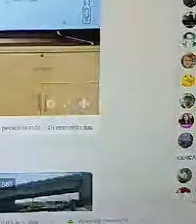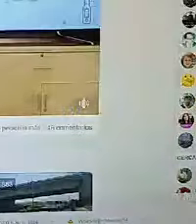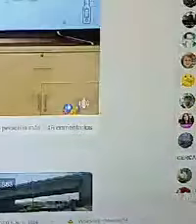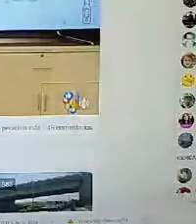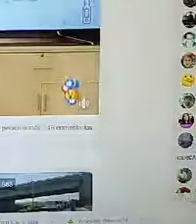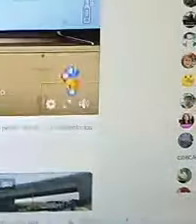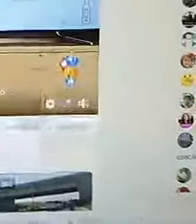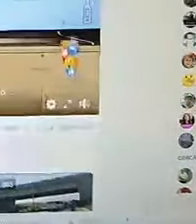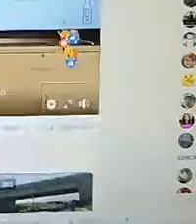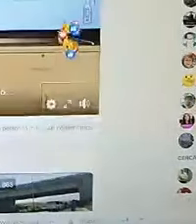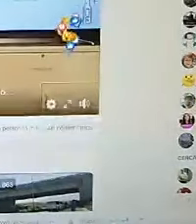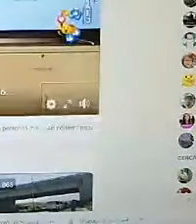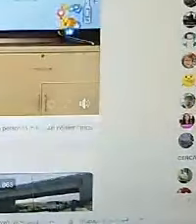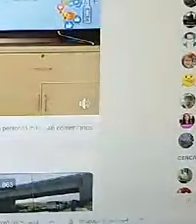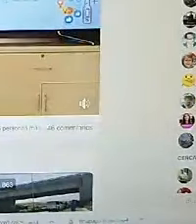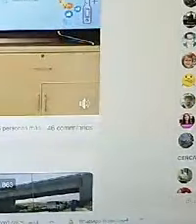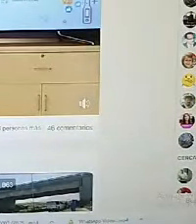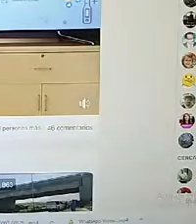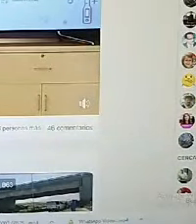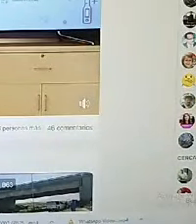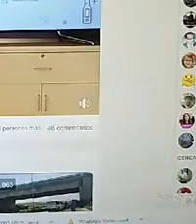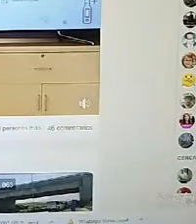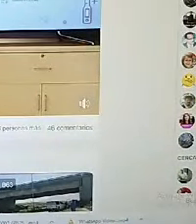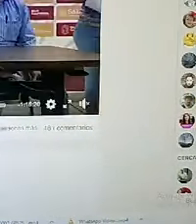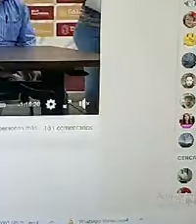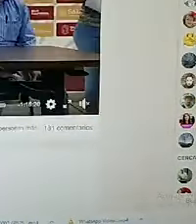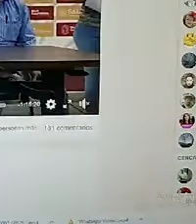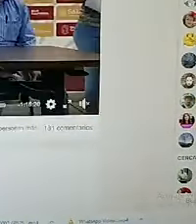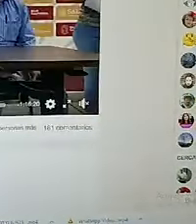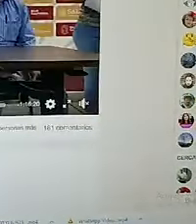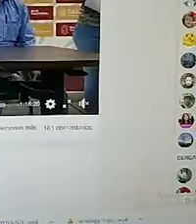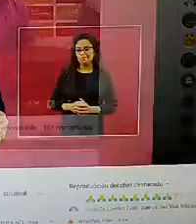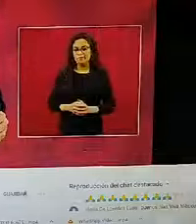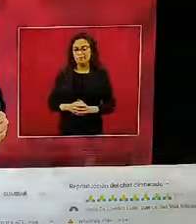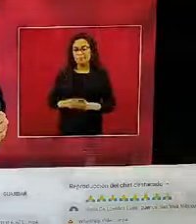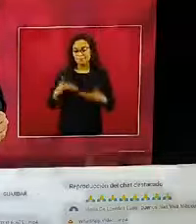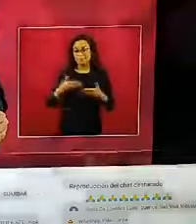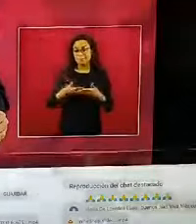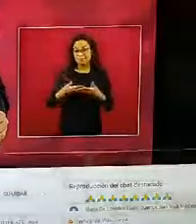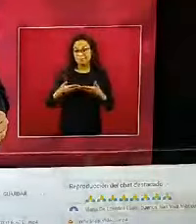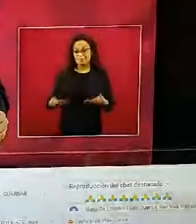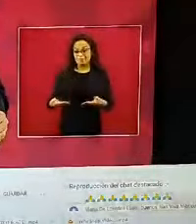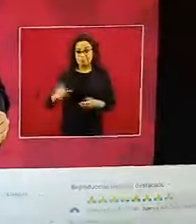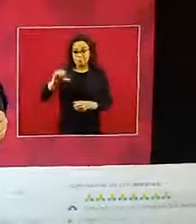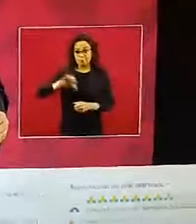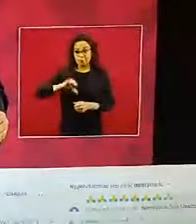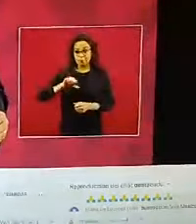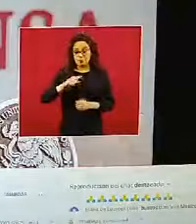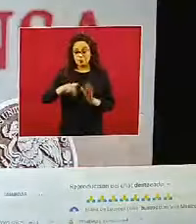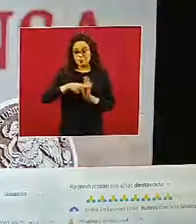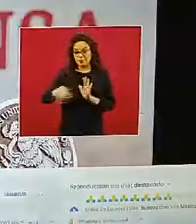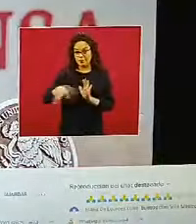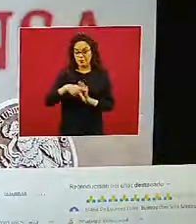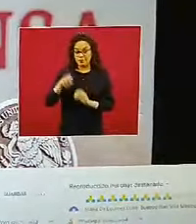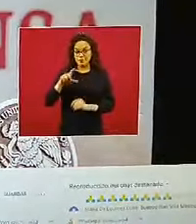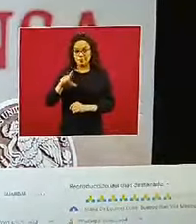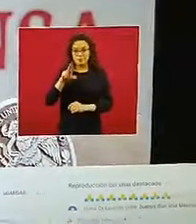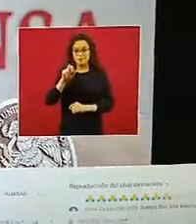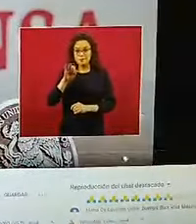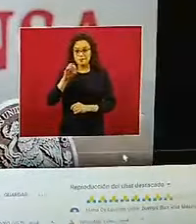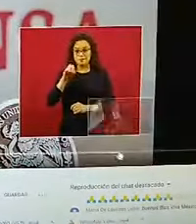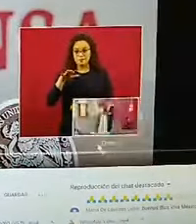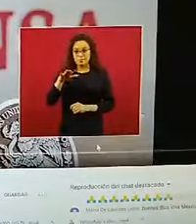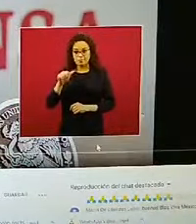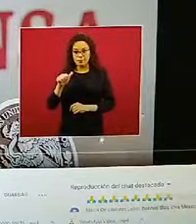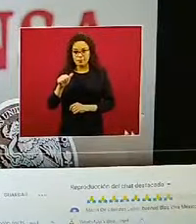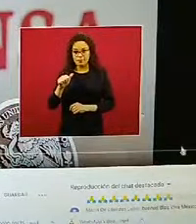Se metió el gobernador. Pues es que anda muy entusiasmado con su reporte. Vamos a seguir escuchando al presidente. Ahí está,